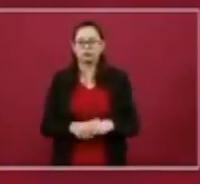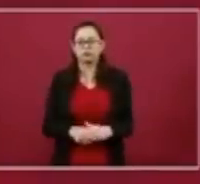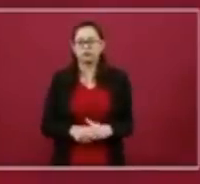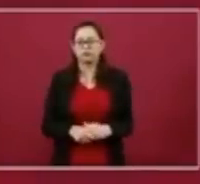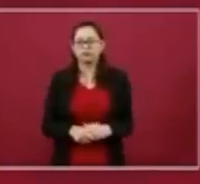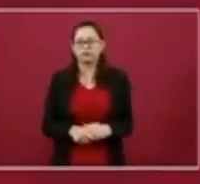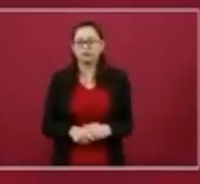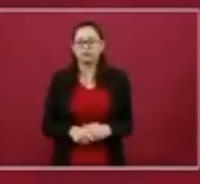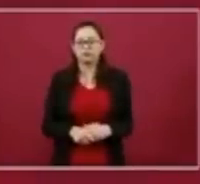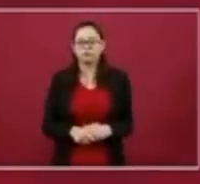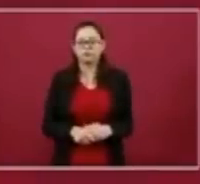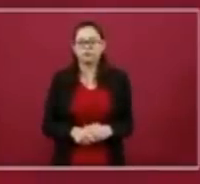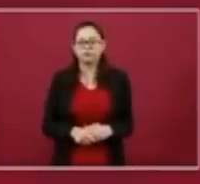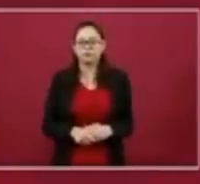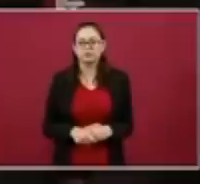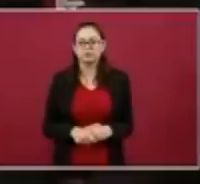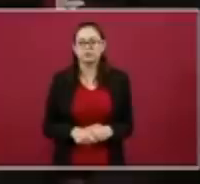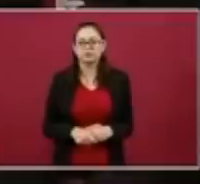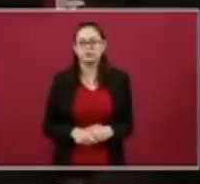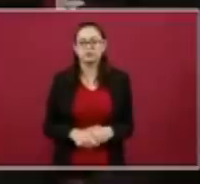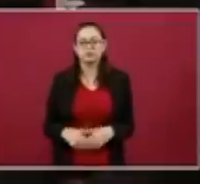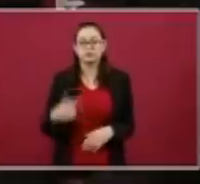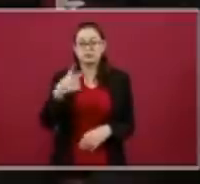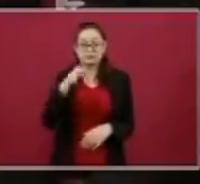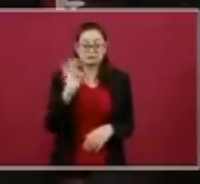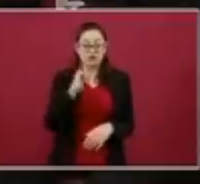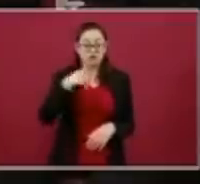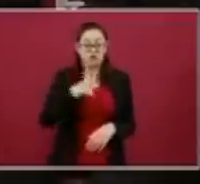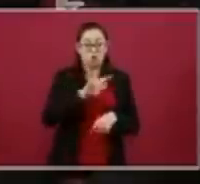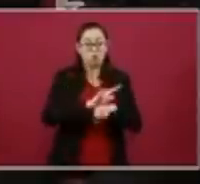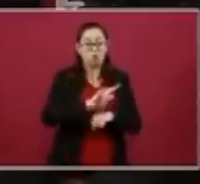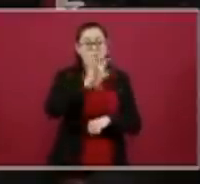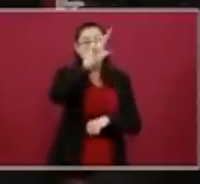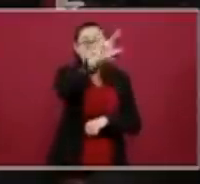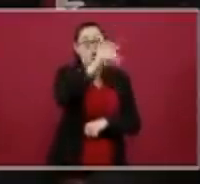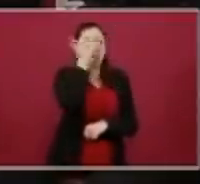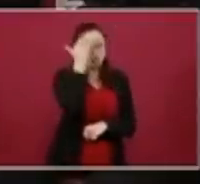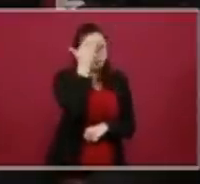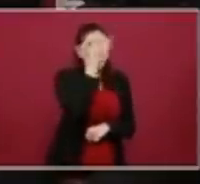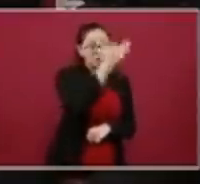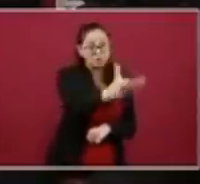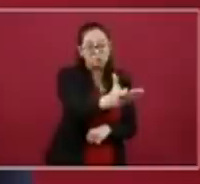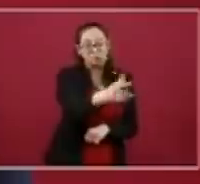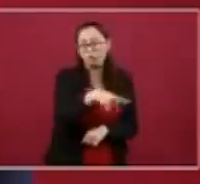Necesito que, si yo tardo en llegar, ellos no,